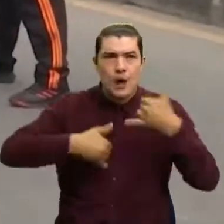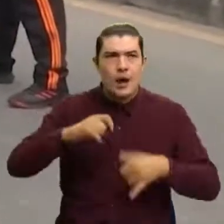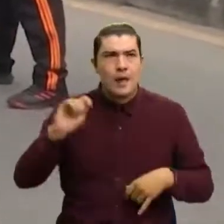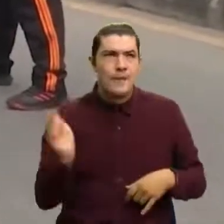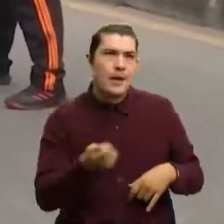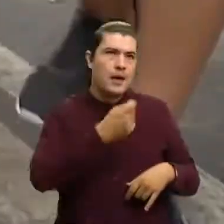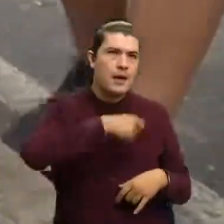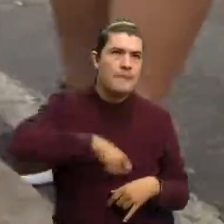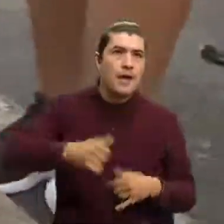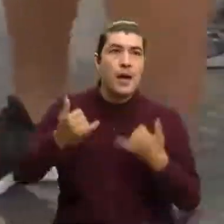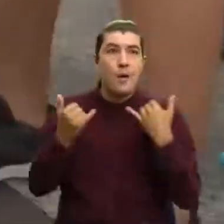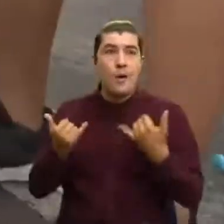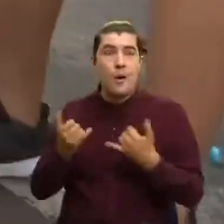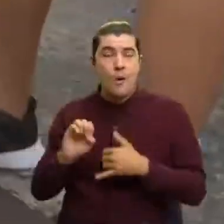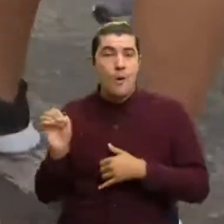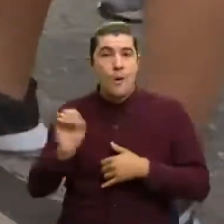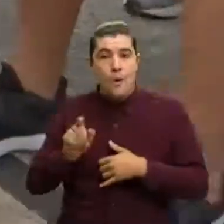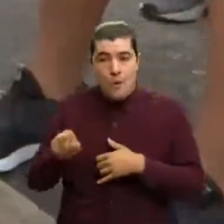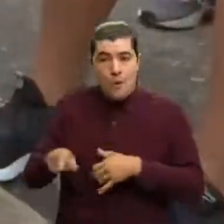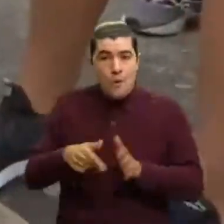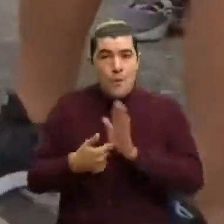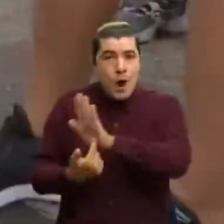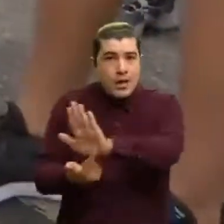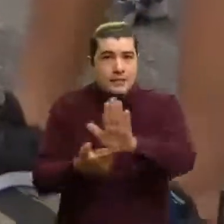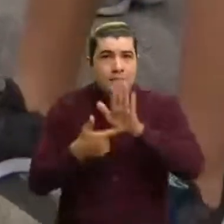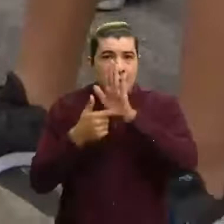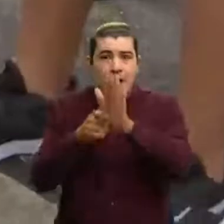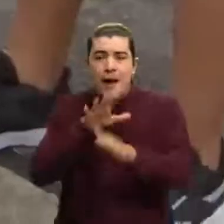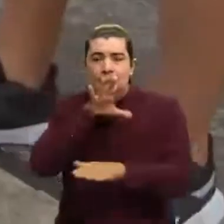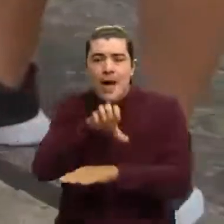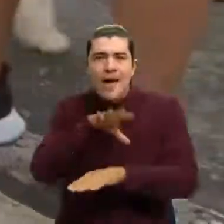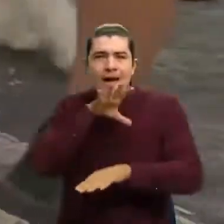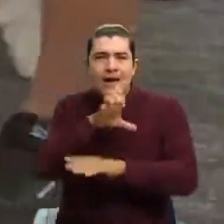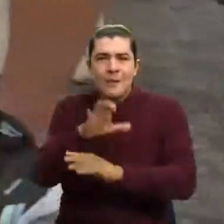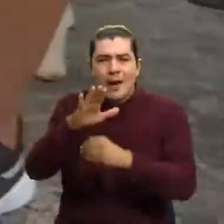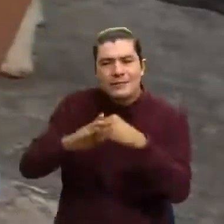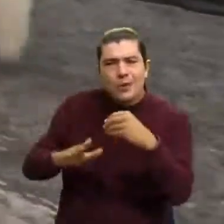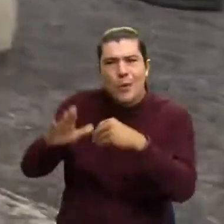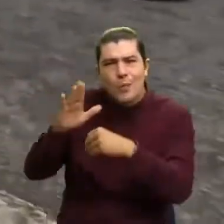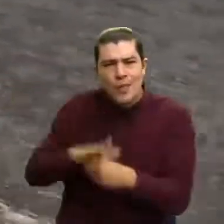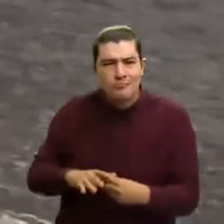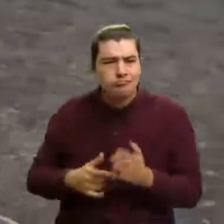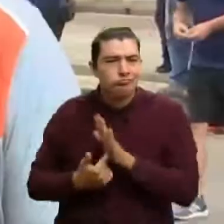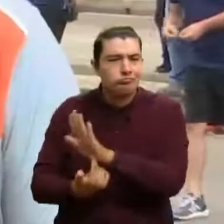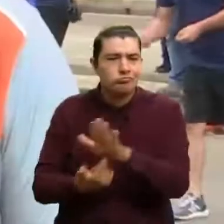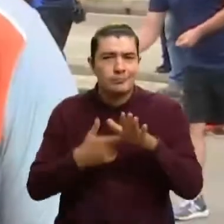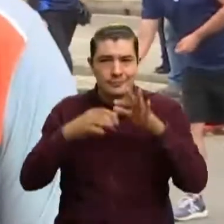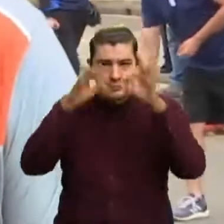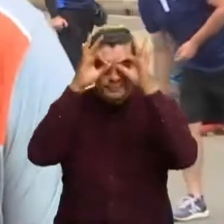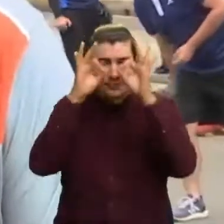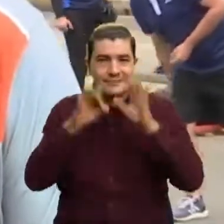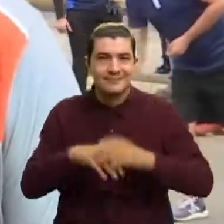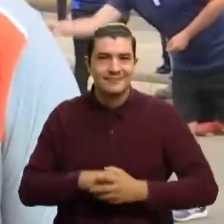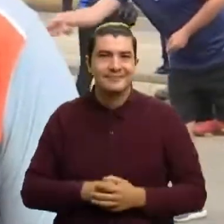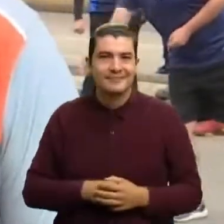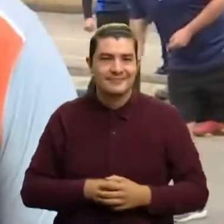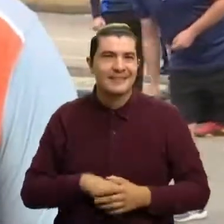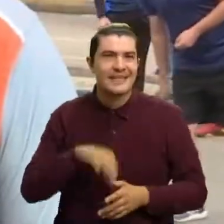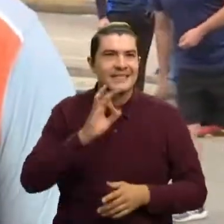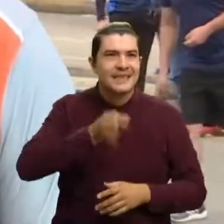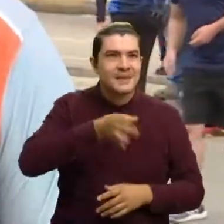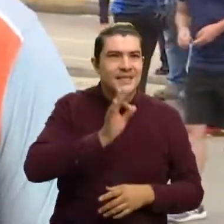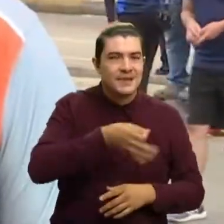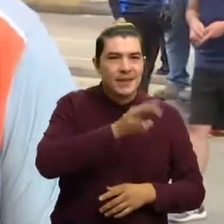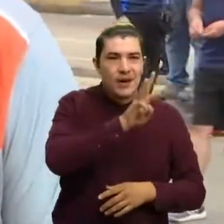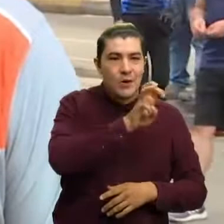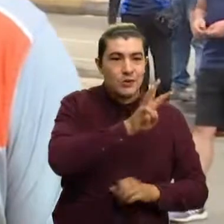como en esta ocasión, hacer parte del desfile de disfraces de las mascotas. Tenemos el desarrollo de la vida activa que hacemos cada domingo desde las 8 de la mañana